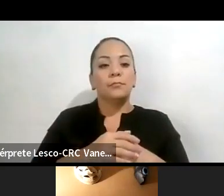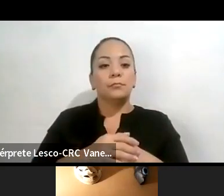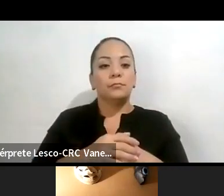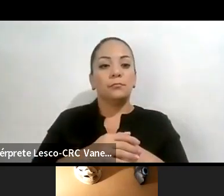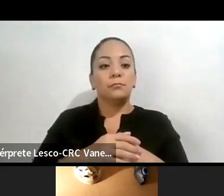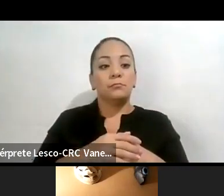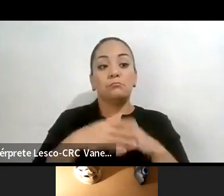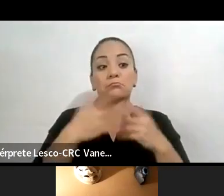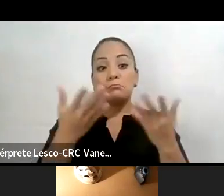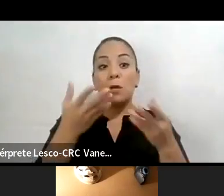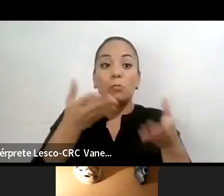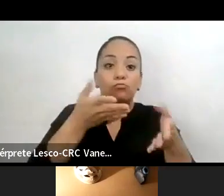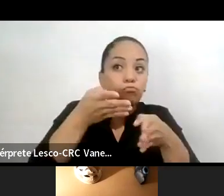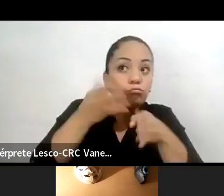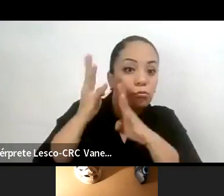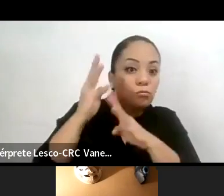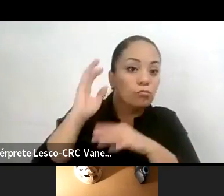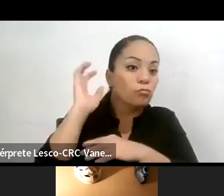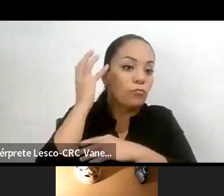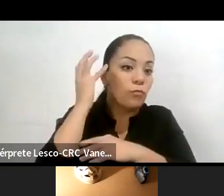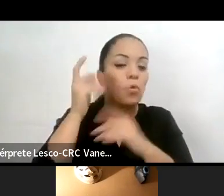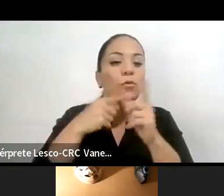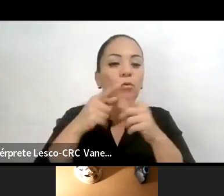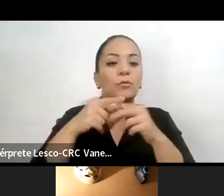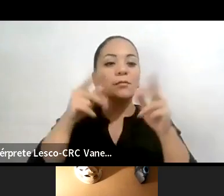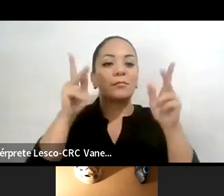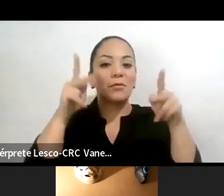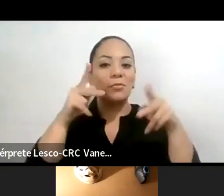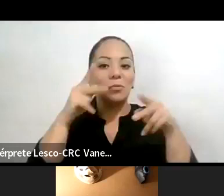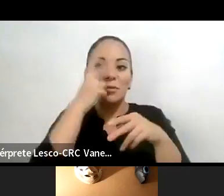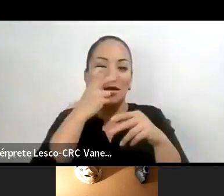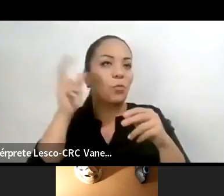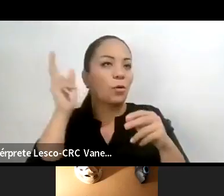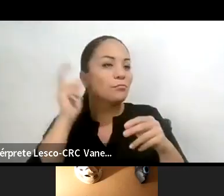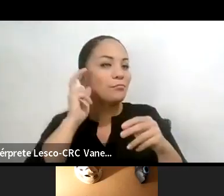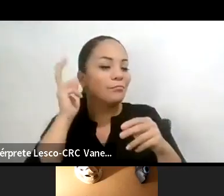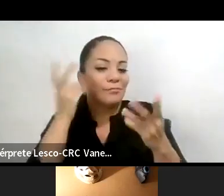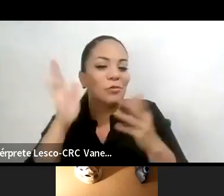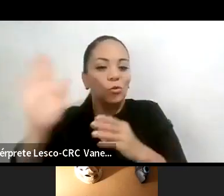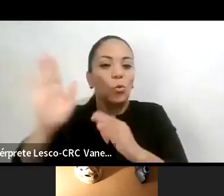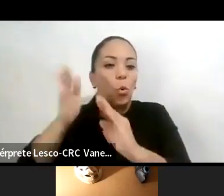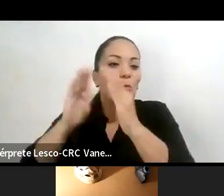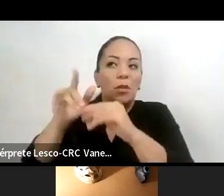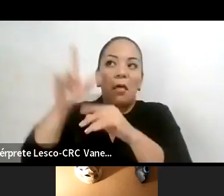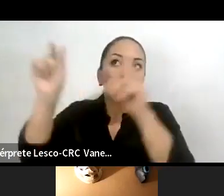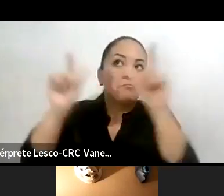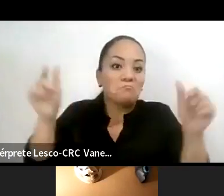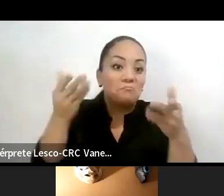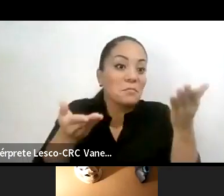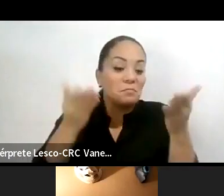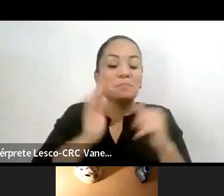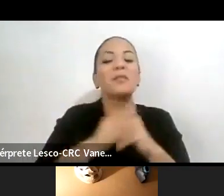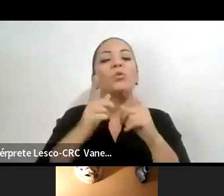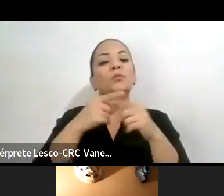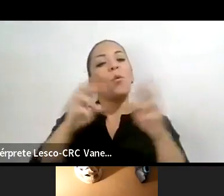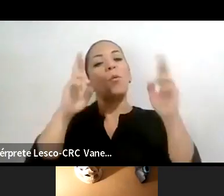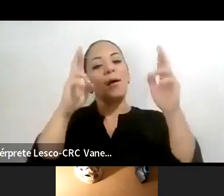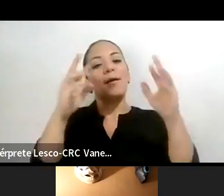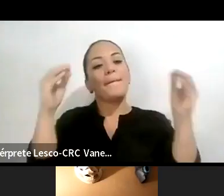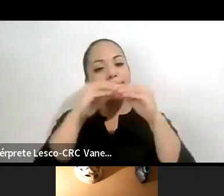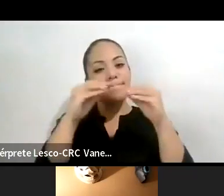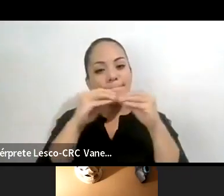radio, pueden llegar en el radiecito que está en la comunidad. Entonces, ojalá haya